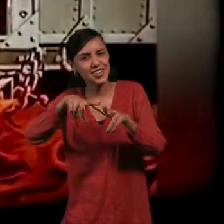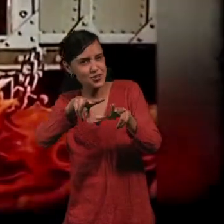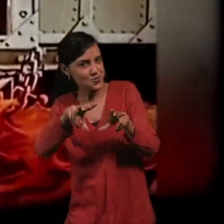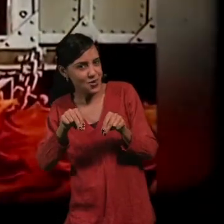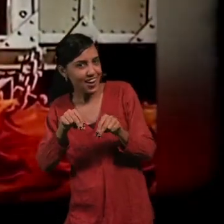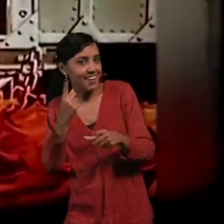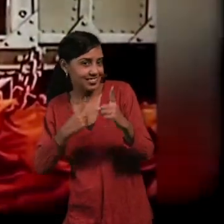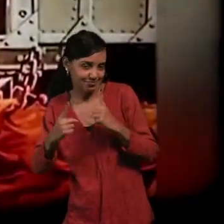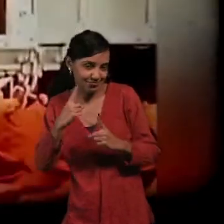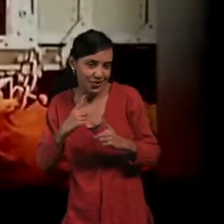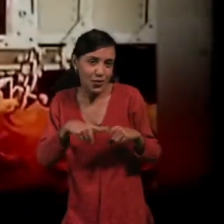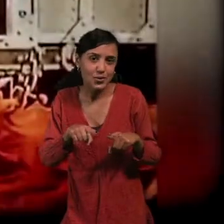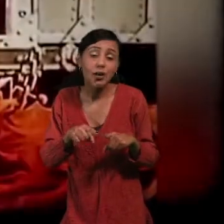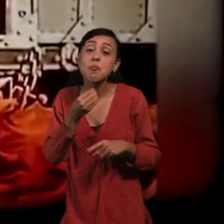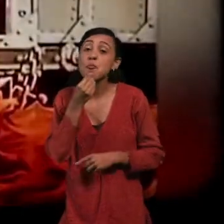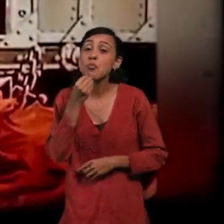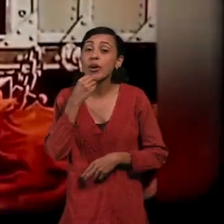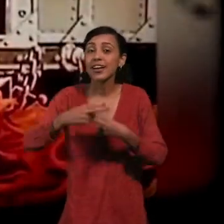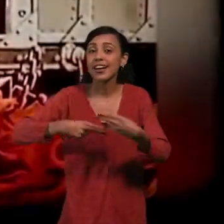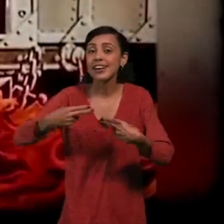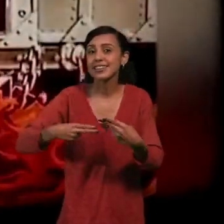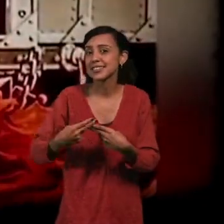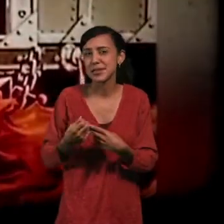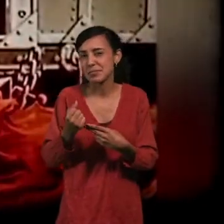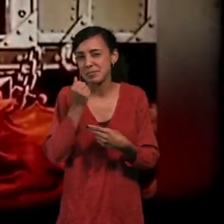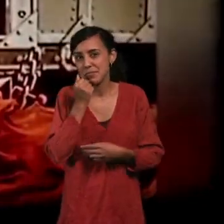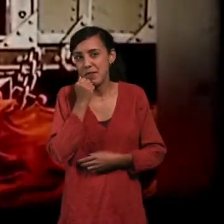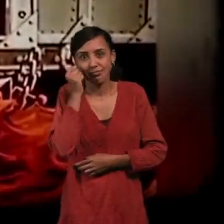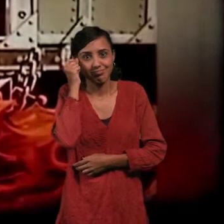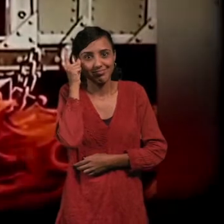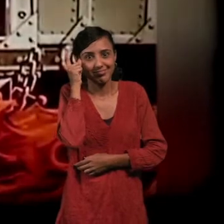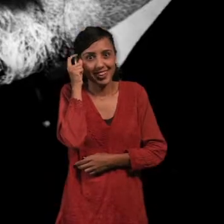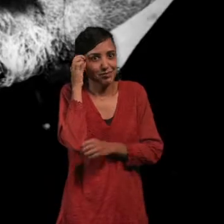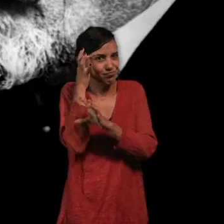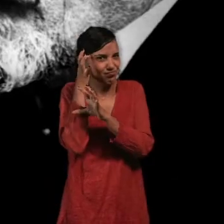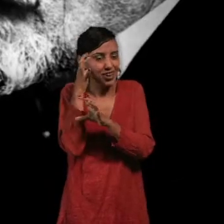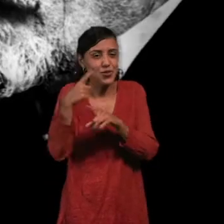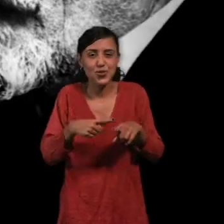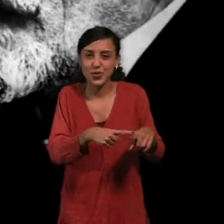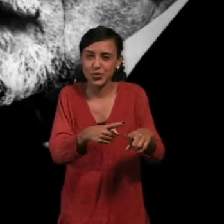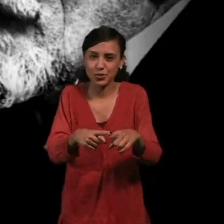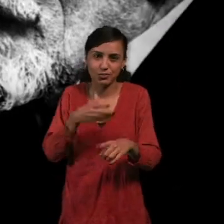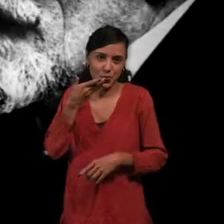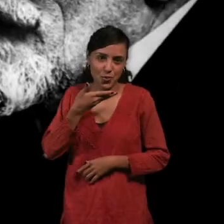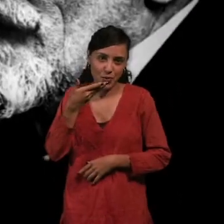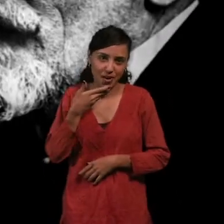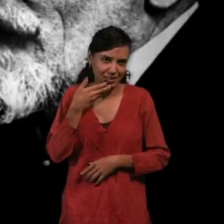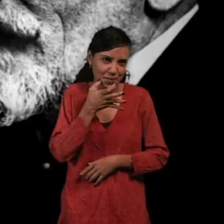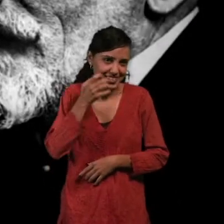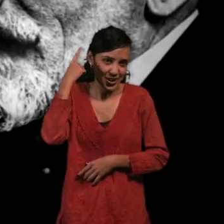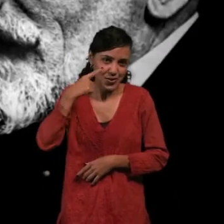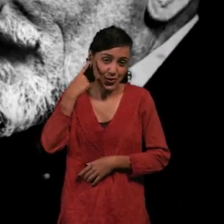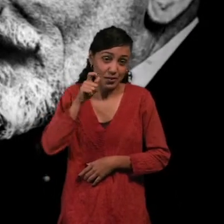retos y la posibilidad real de hacer las más increíbles ideas y los más locos relatos. Y ahí llega